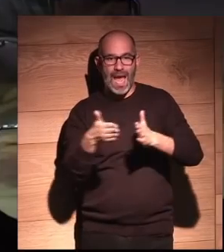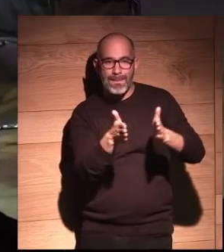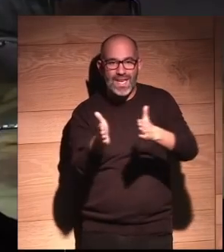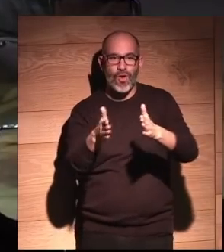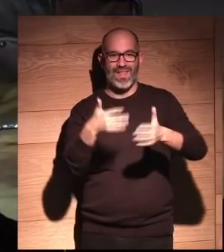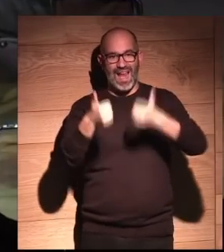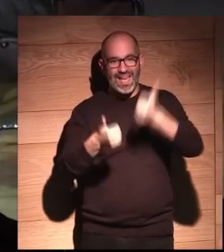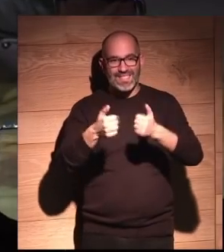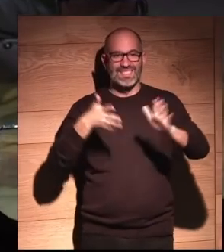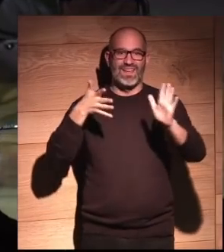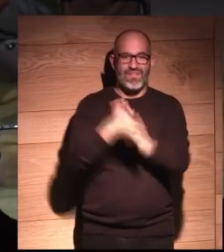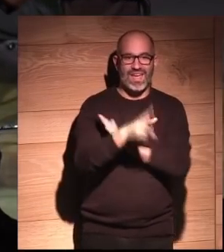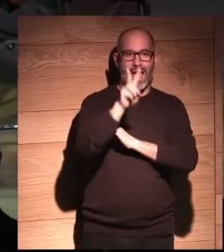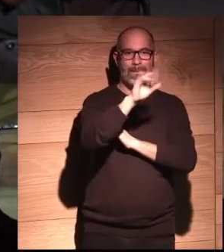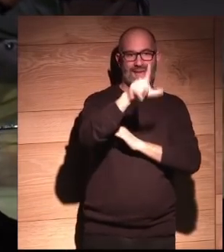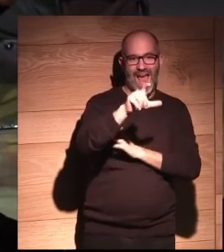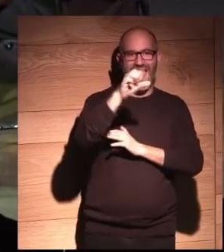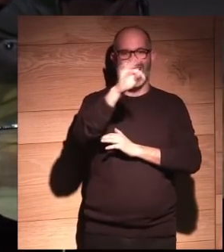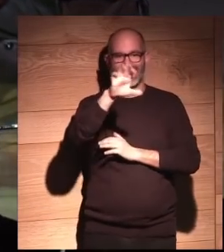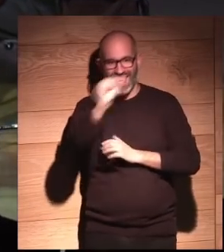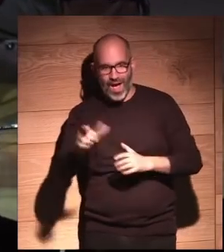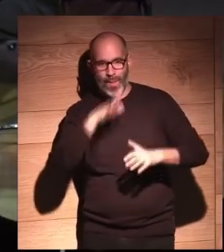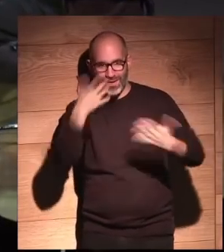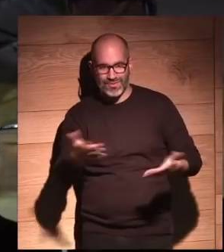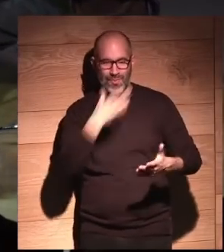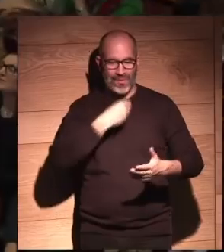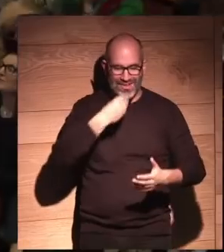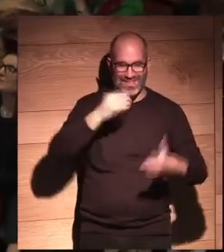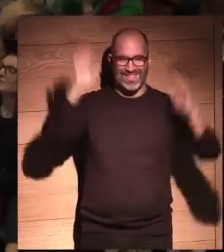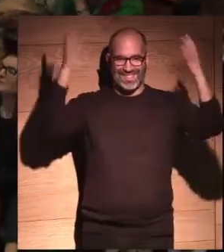Vía Láctea. Y qué eso bonito, tiene que ver con el chorro.